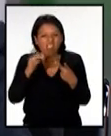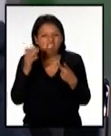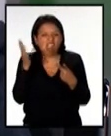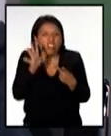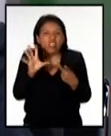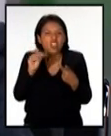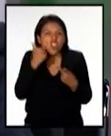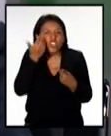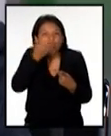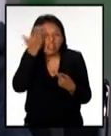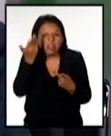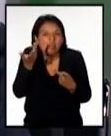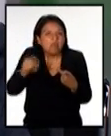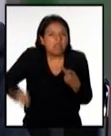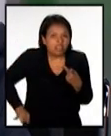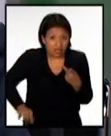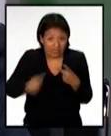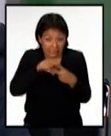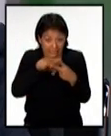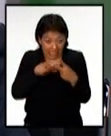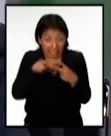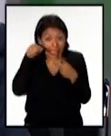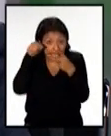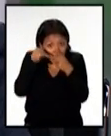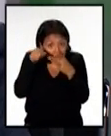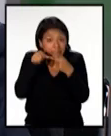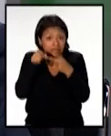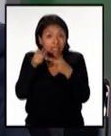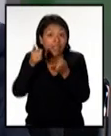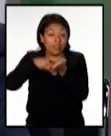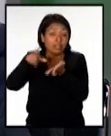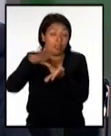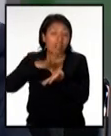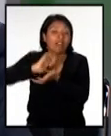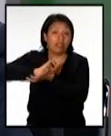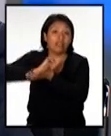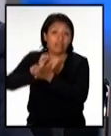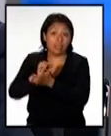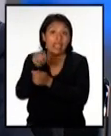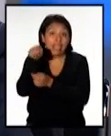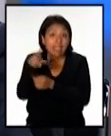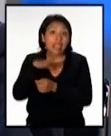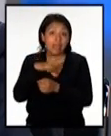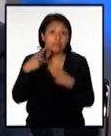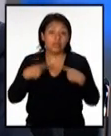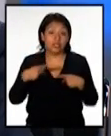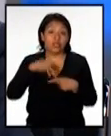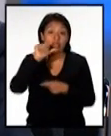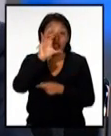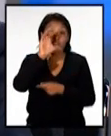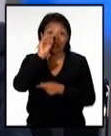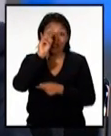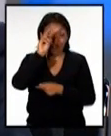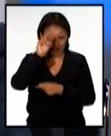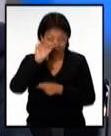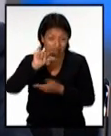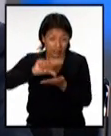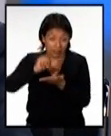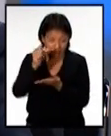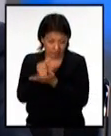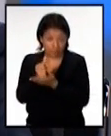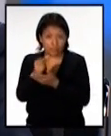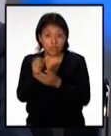¿no? Y creo que ahí hay una parte de discriminación muy fuerte que sufren las personas con acondroplasia. la sociedad, como